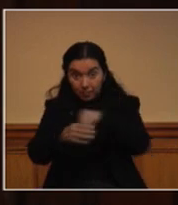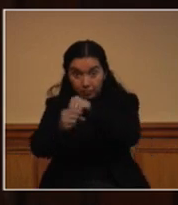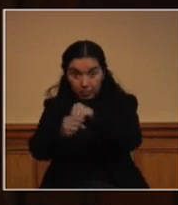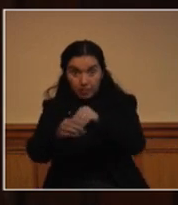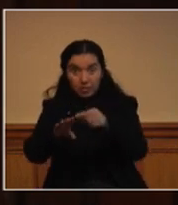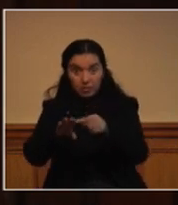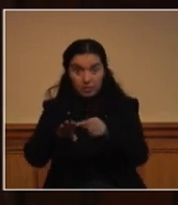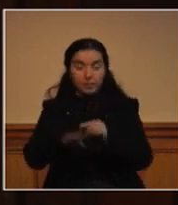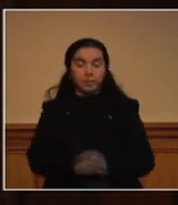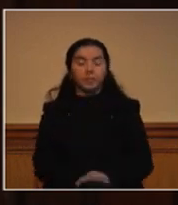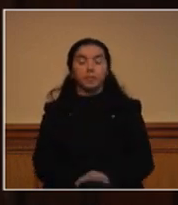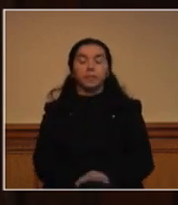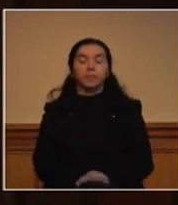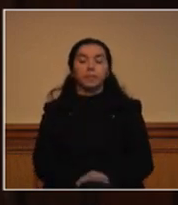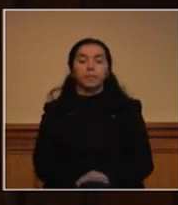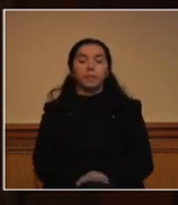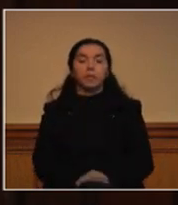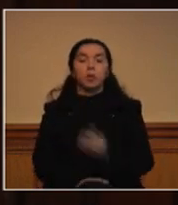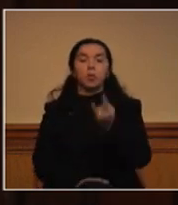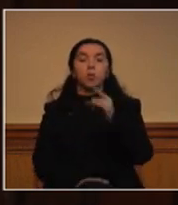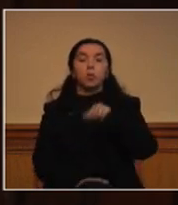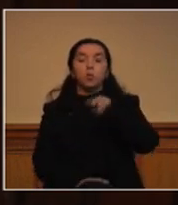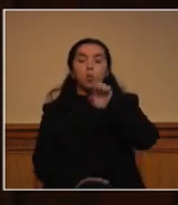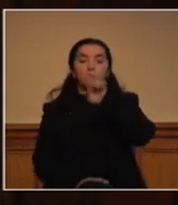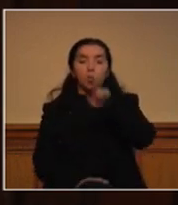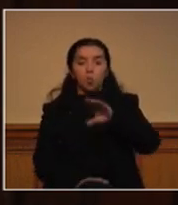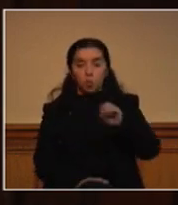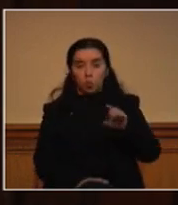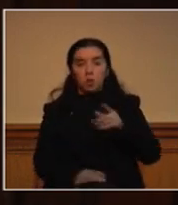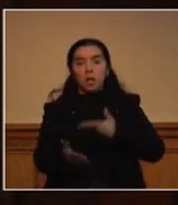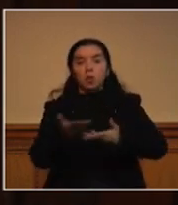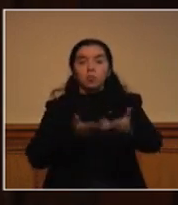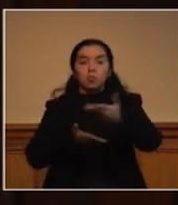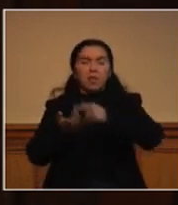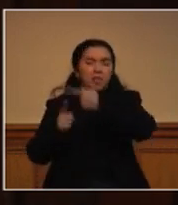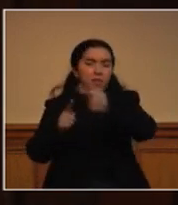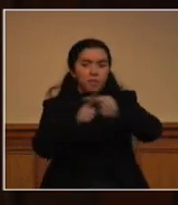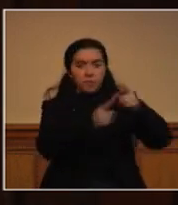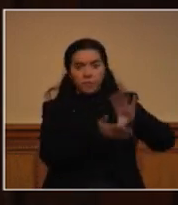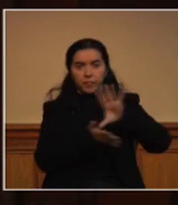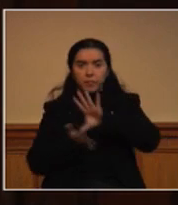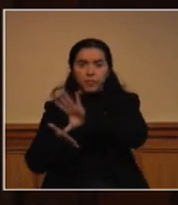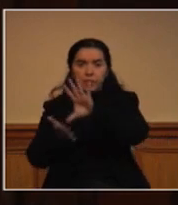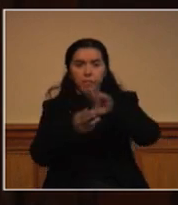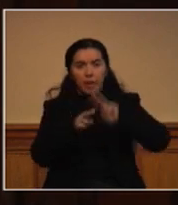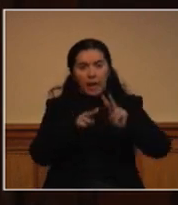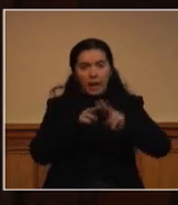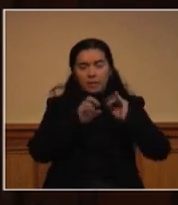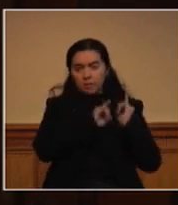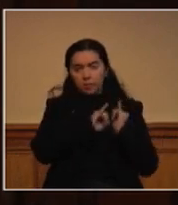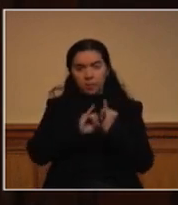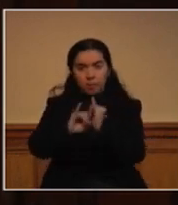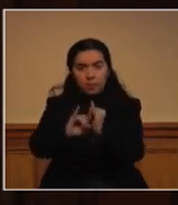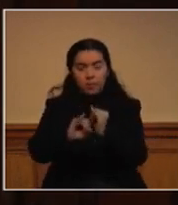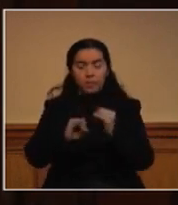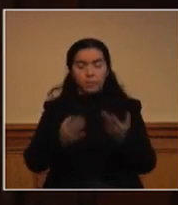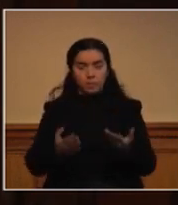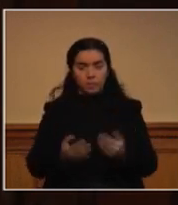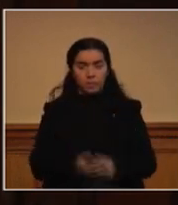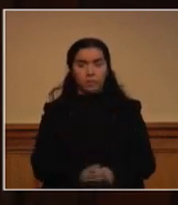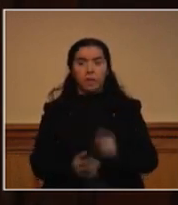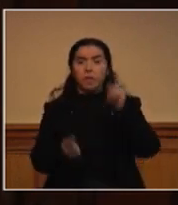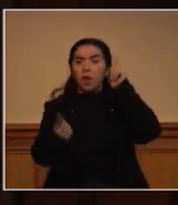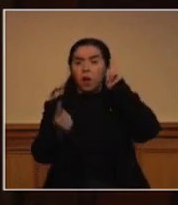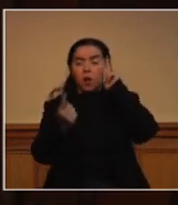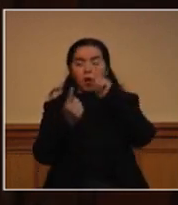tecnologías. La UNESCO, en colaboración con los países, elabora el informe en el que el objetivo